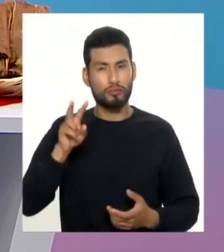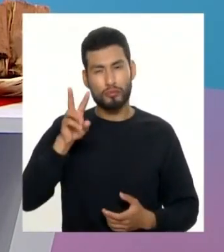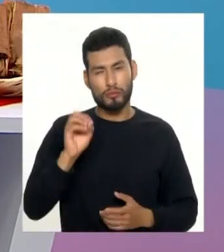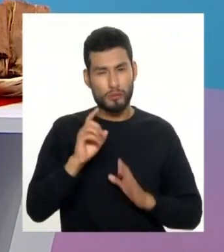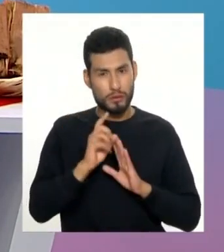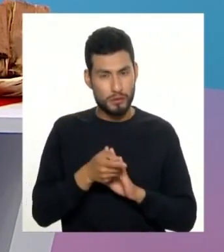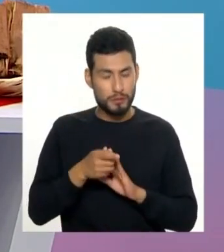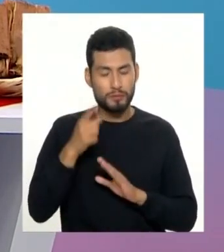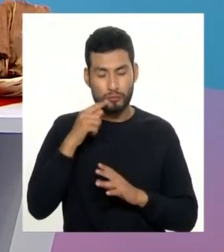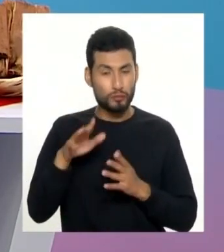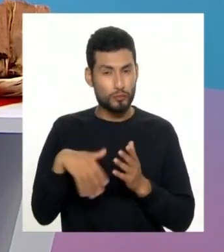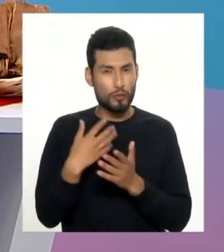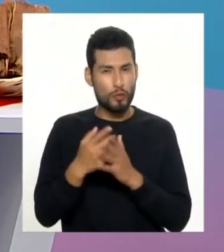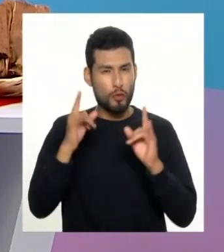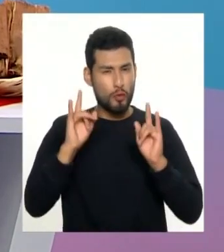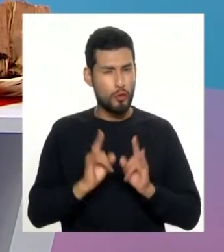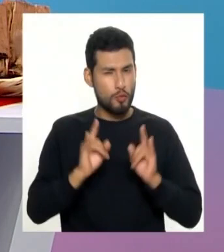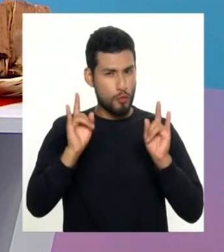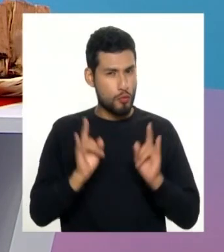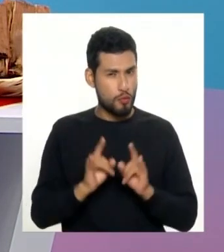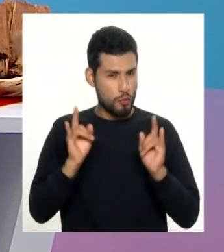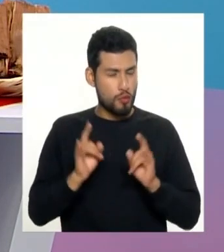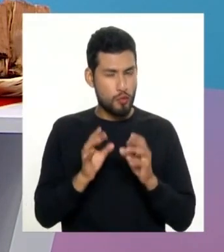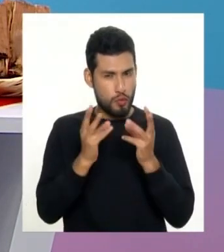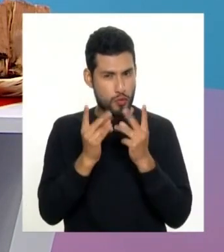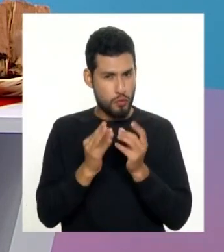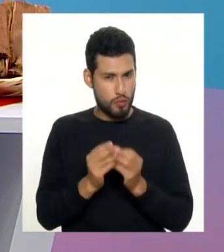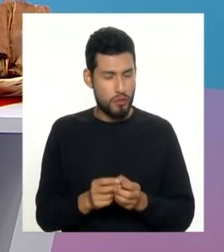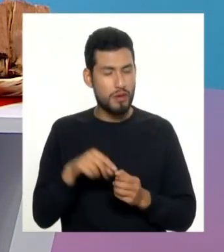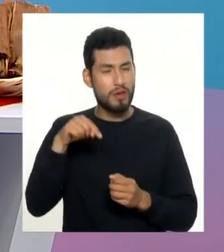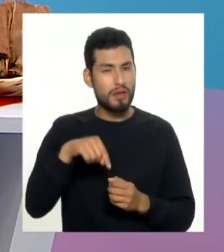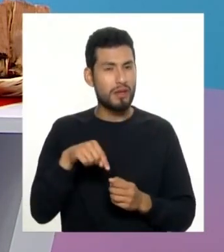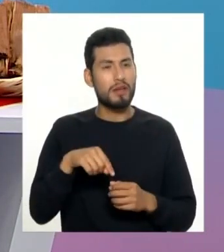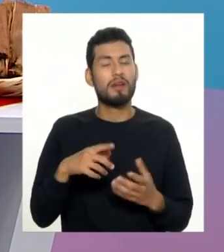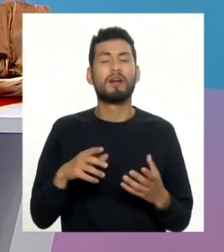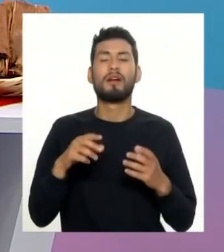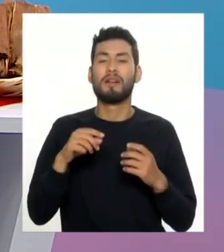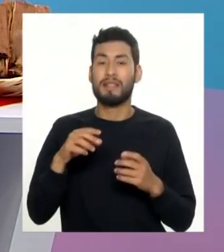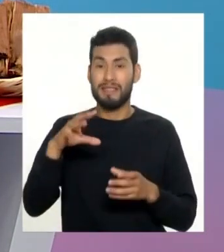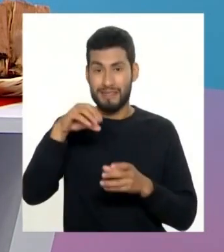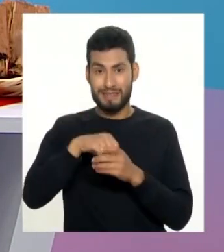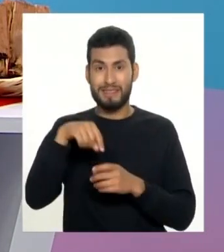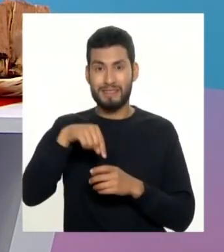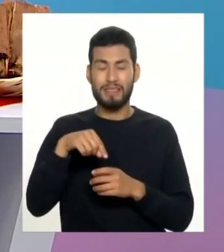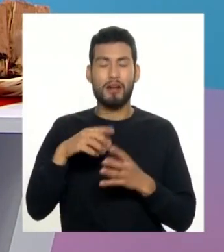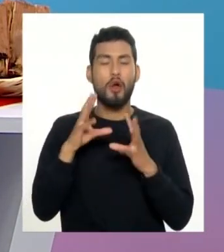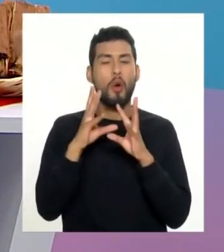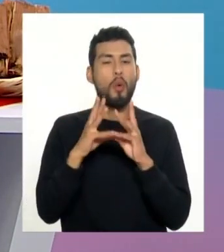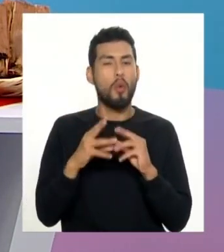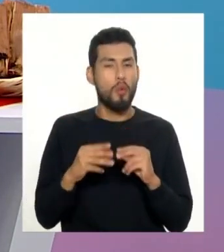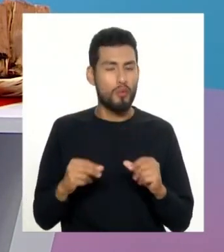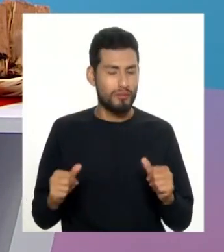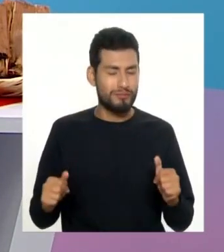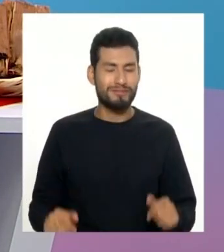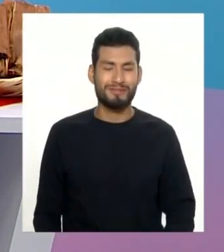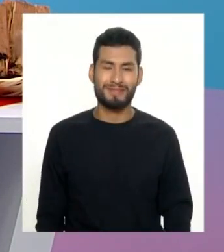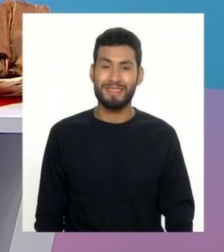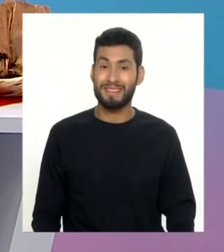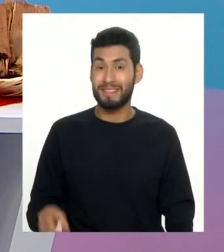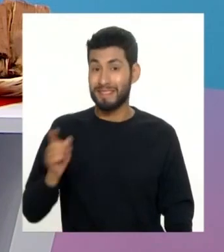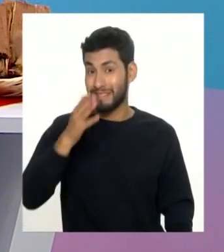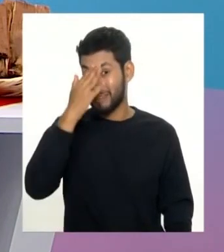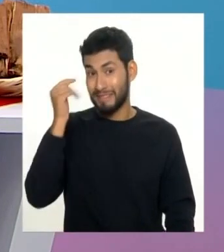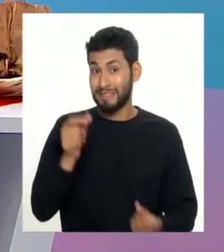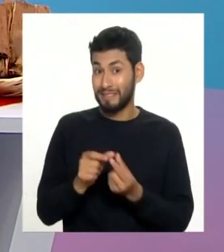para poder extraer estos alcaloides que justamente son los que tienen estas propiedades analgésicas y antiinflamatorias. No se olvide, la